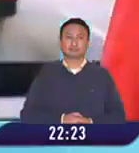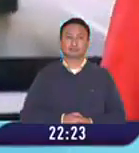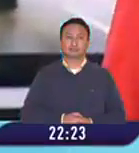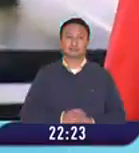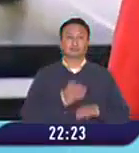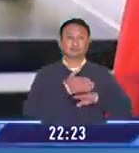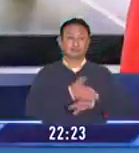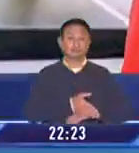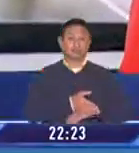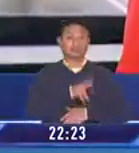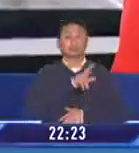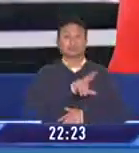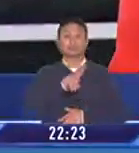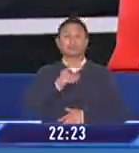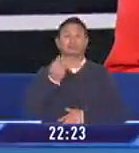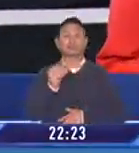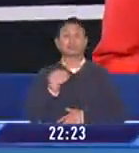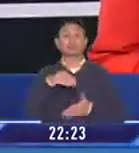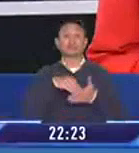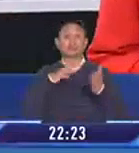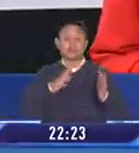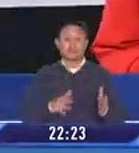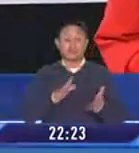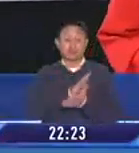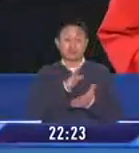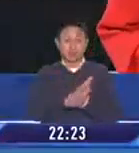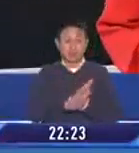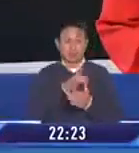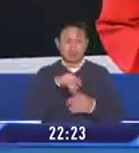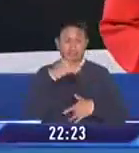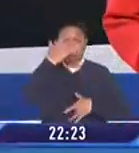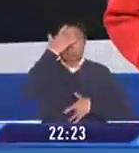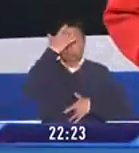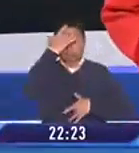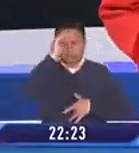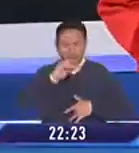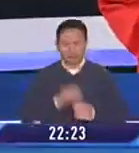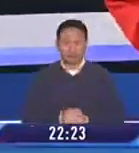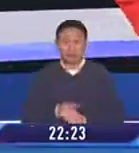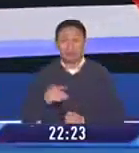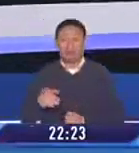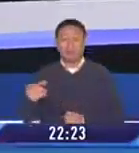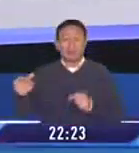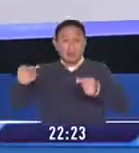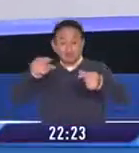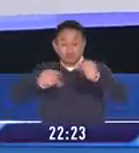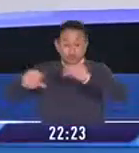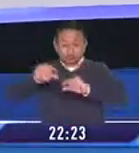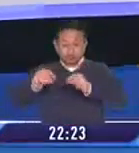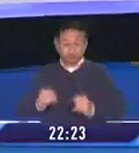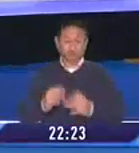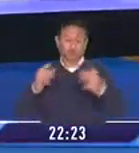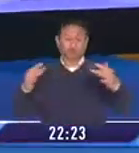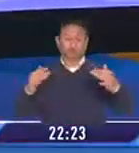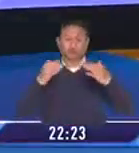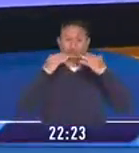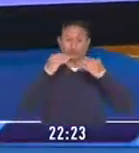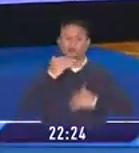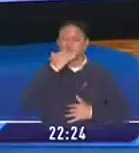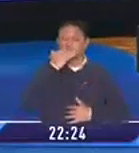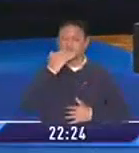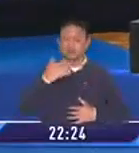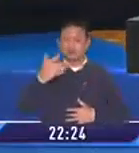Más adelante, 32 jóvenes estudiantes de una unidad se habrían intoxicado después de inhalar una sustancia química que se